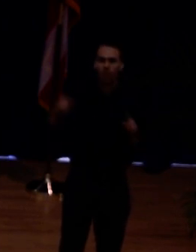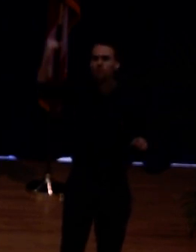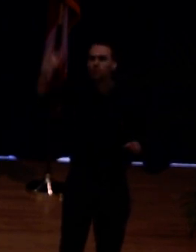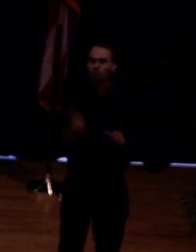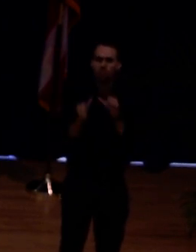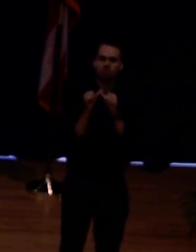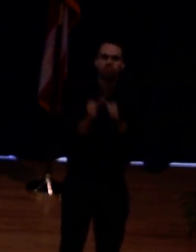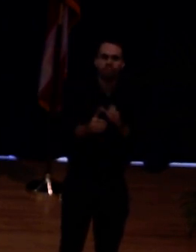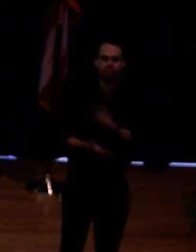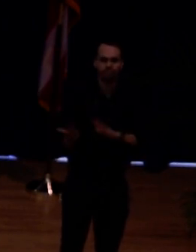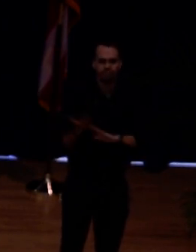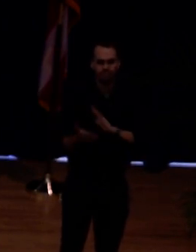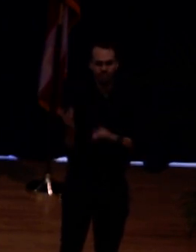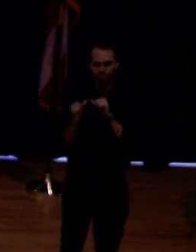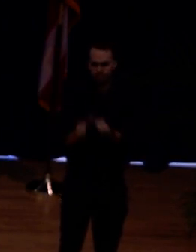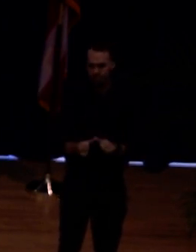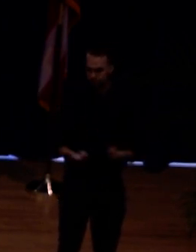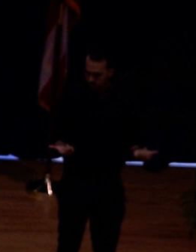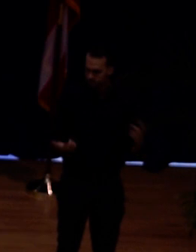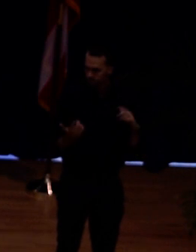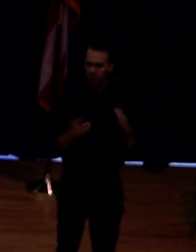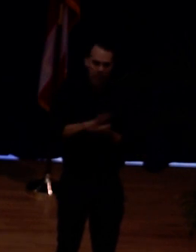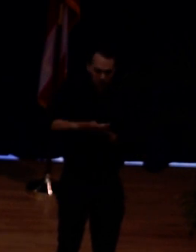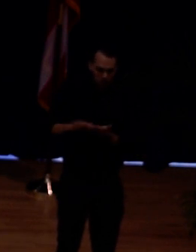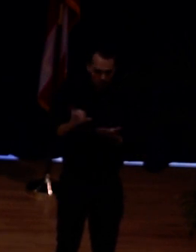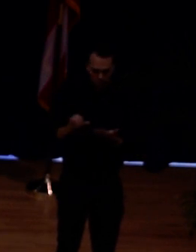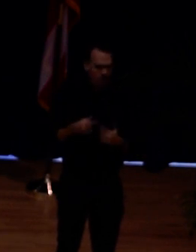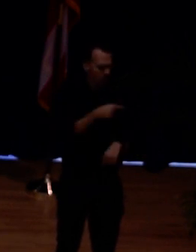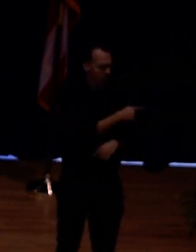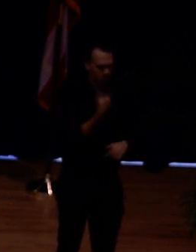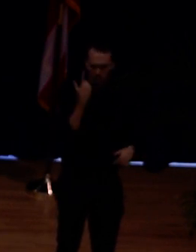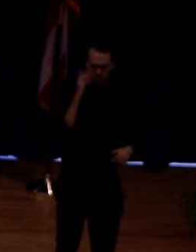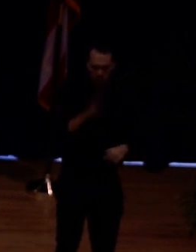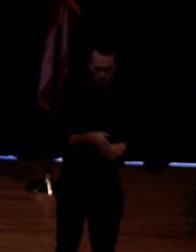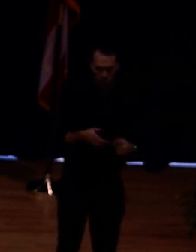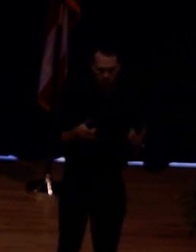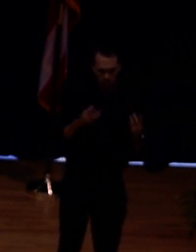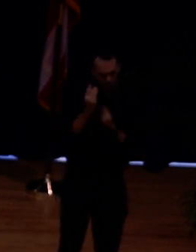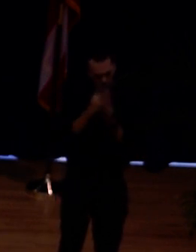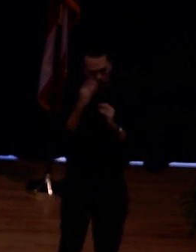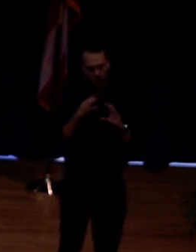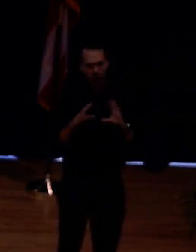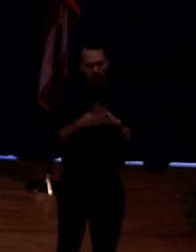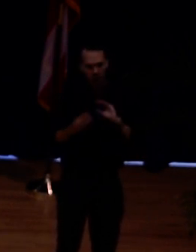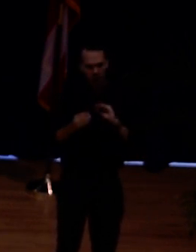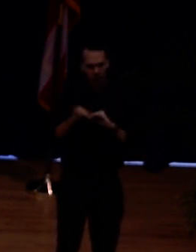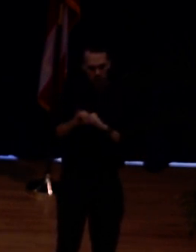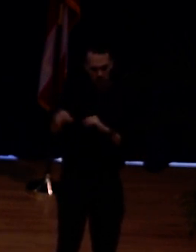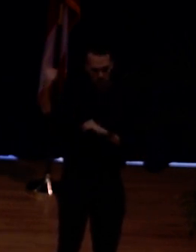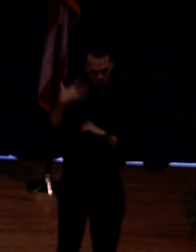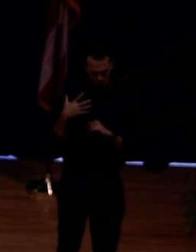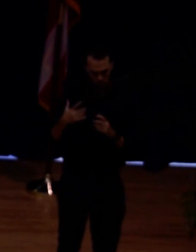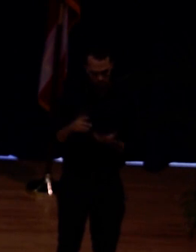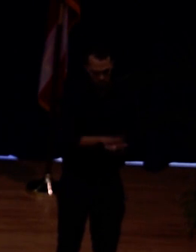que vienen, ¿verdad?, que seguimos hablando y hoy tendremos personas del Departamento de Energía hablando de eso, insistimos que tienen que ser utilizados para